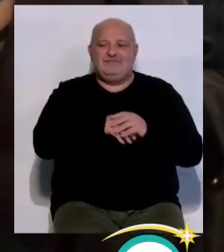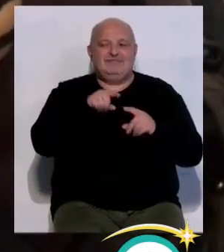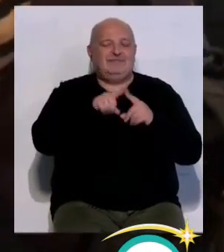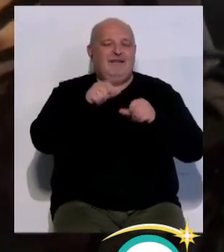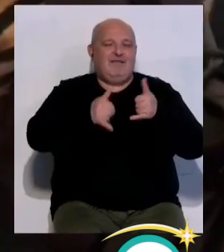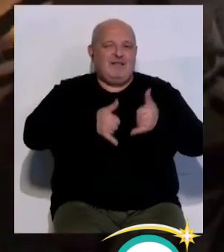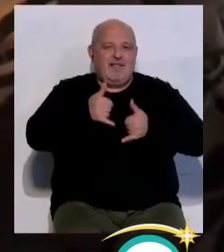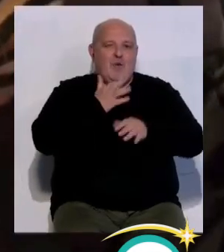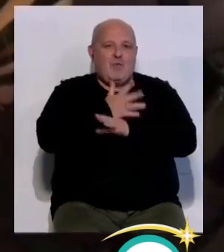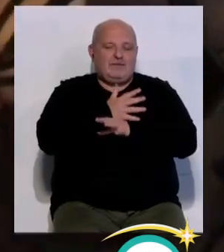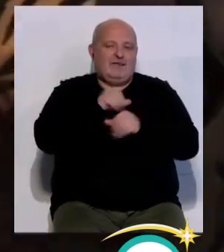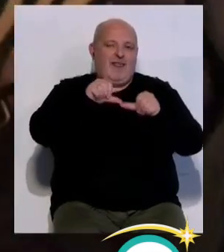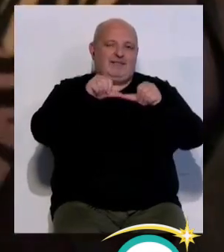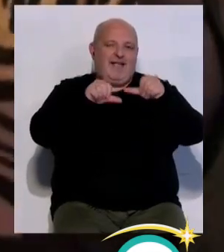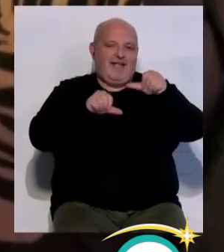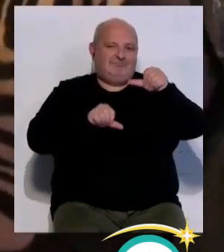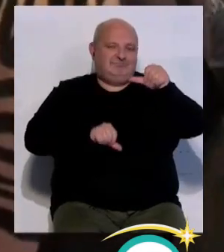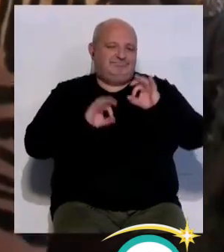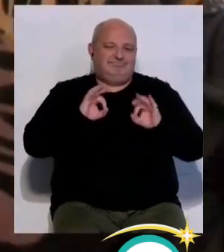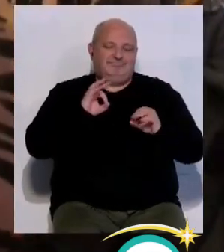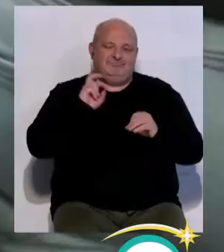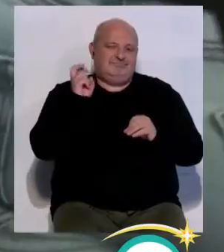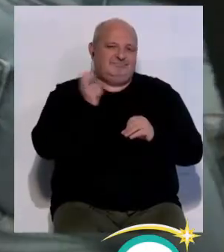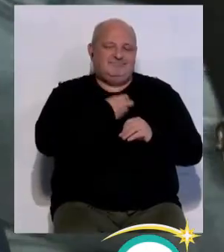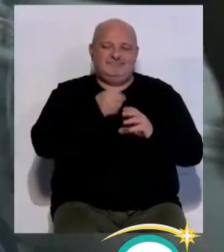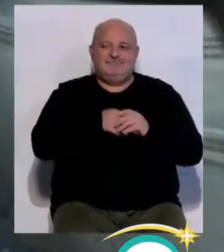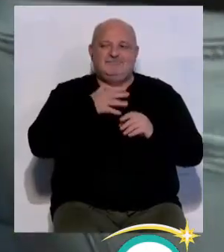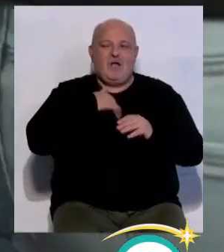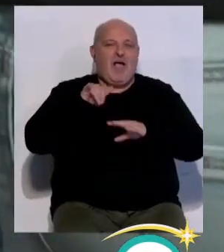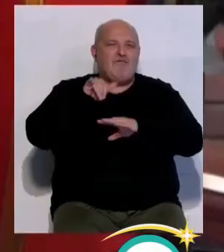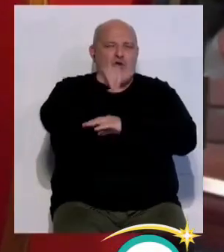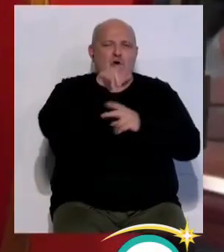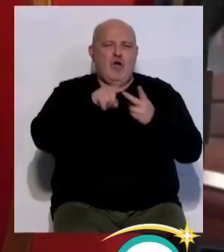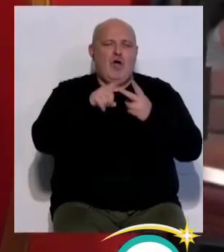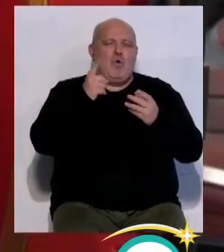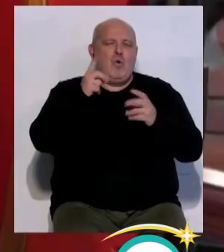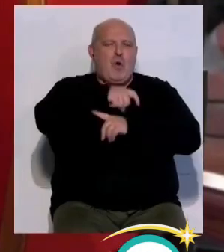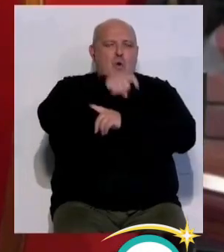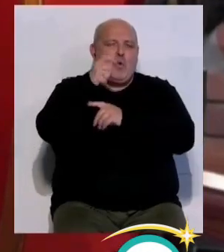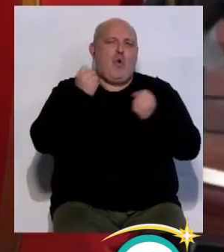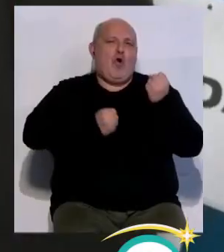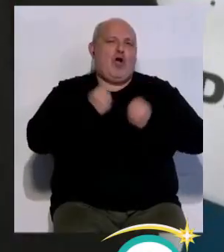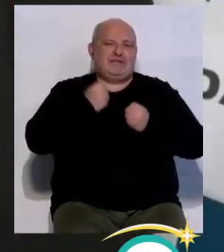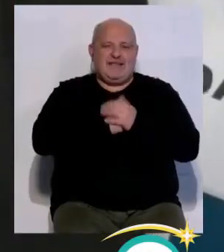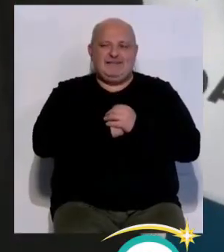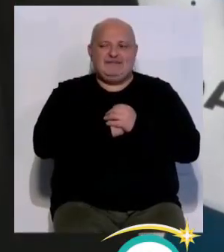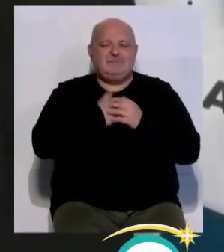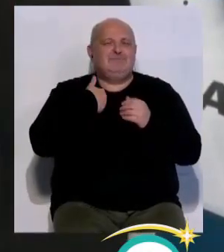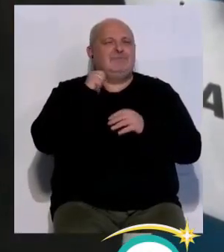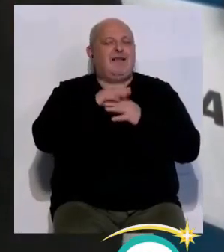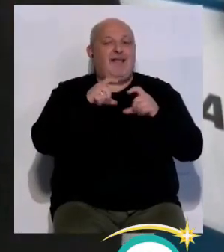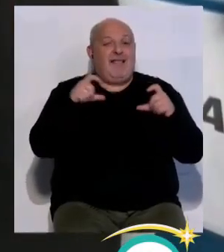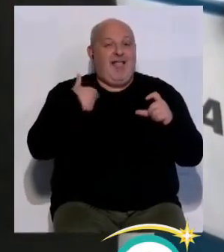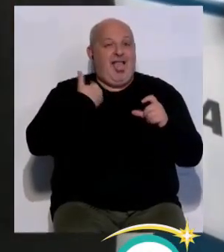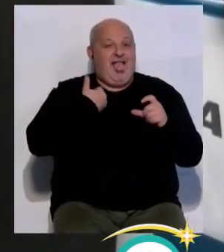Juguetes, bicicletas, la lista no puede ser más variada. Un avión, una grúa y un coche. Yo tengo la carta en la